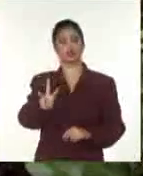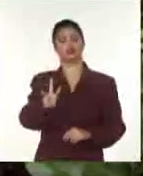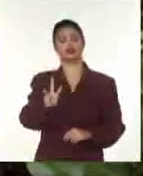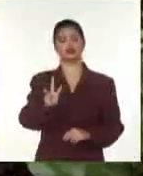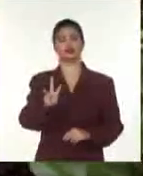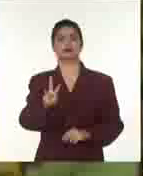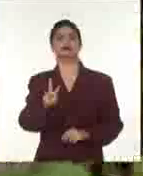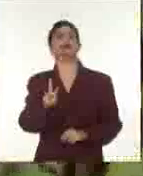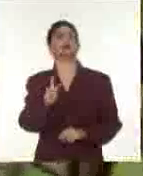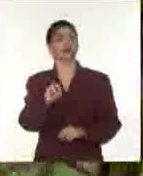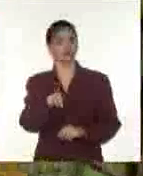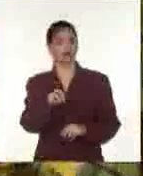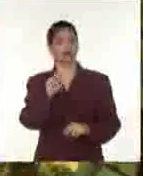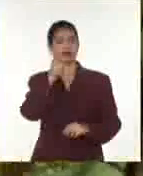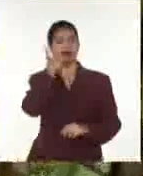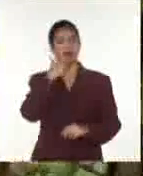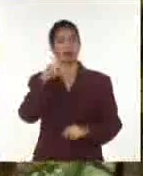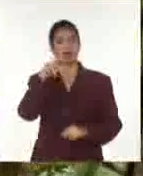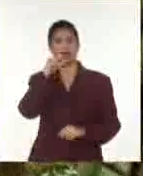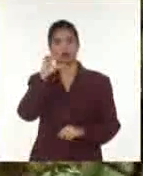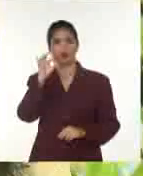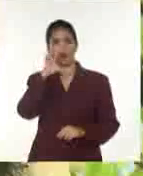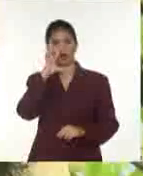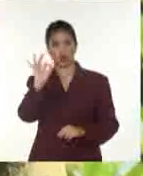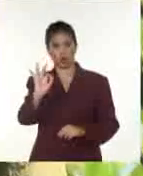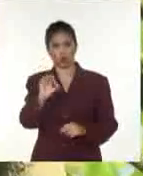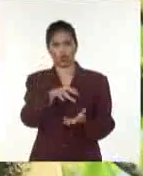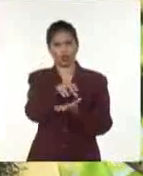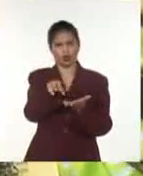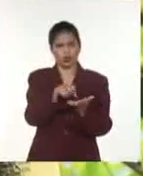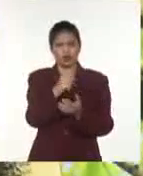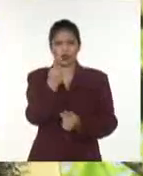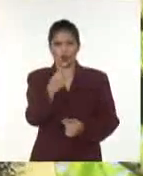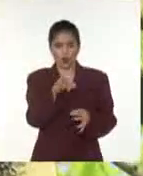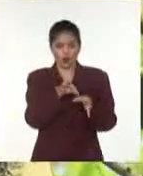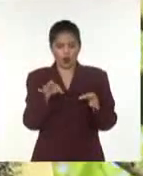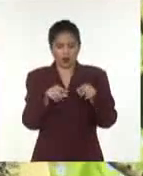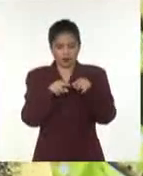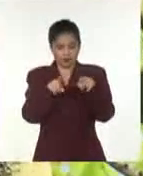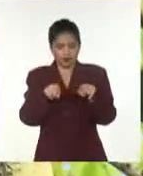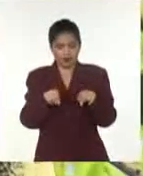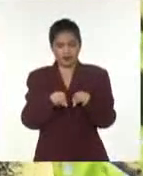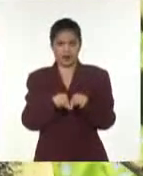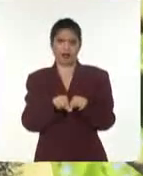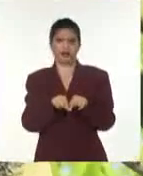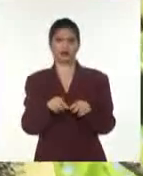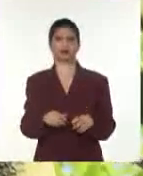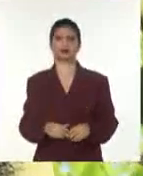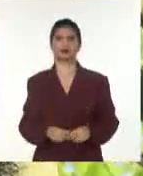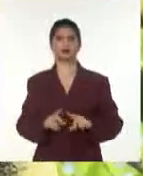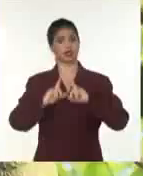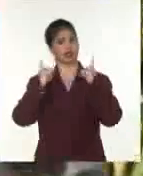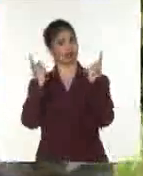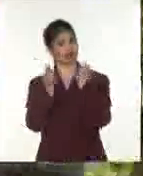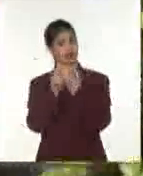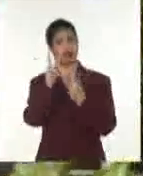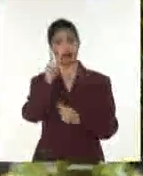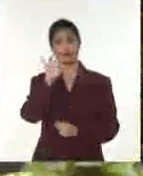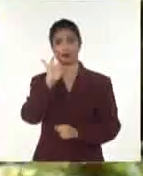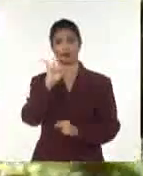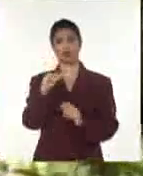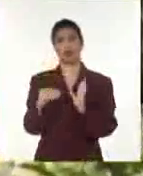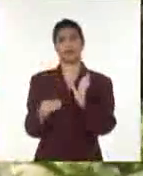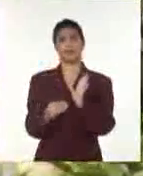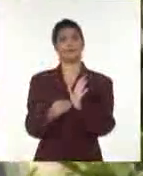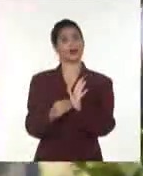por hectárea en un metro. Como ecosistema de Blue Carbon, así como el ecosistema en general, 27.000 megagramos